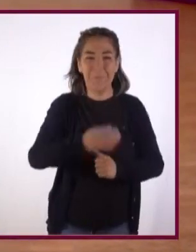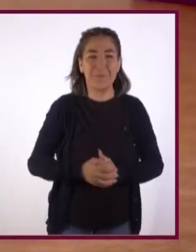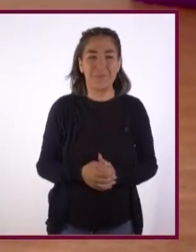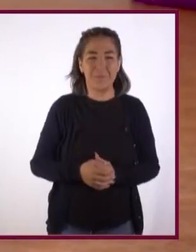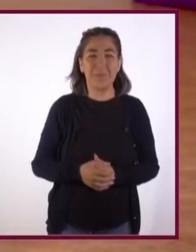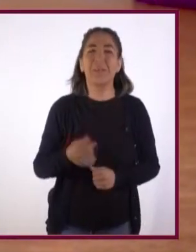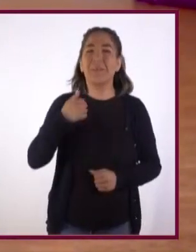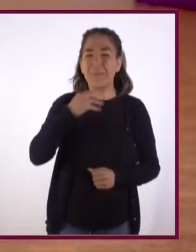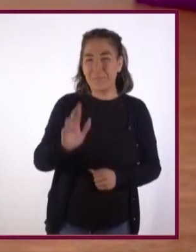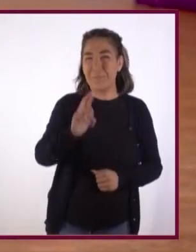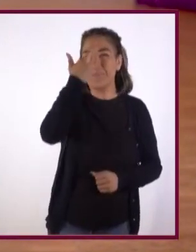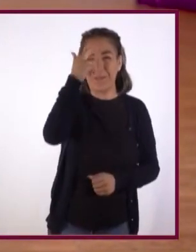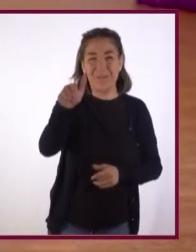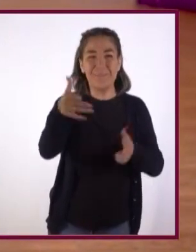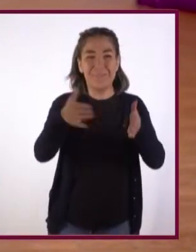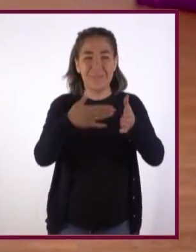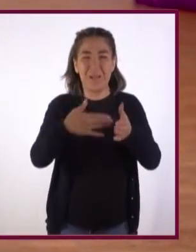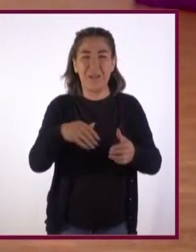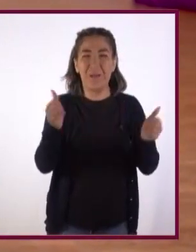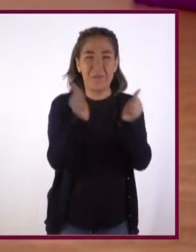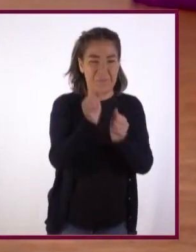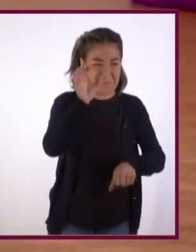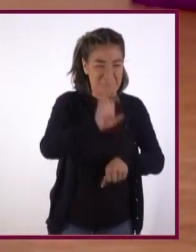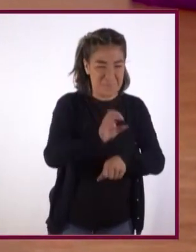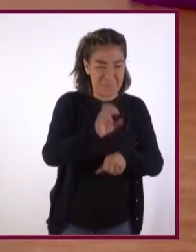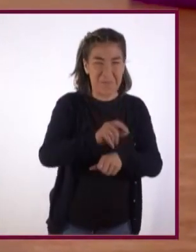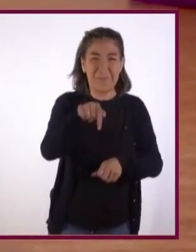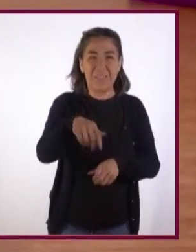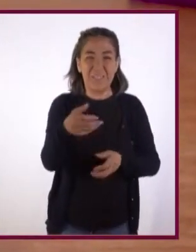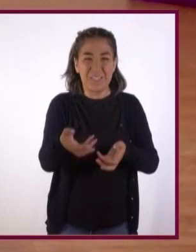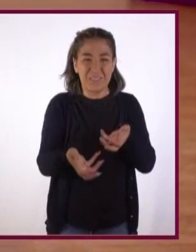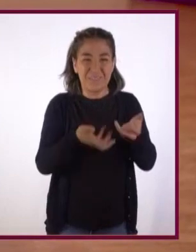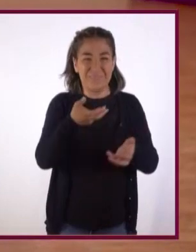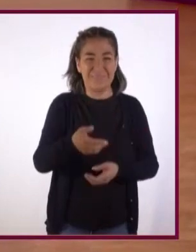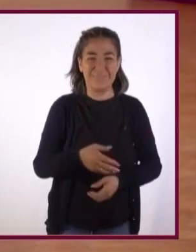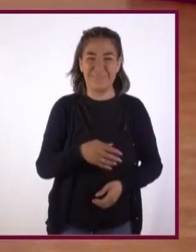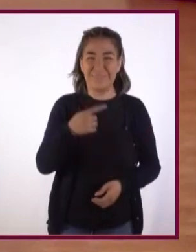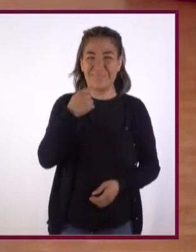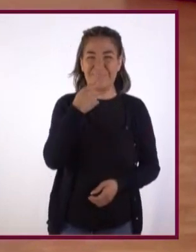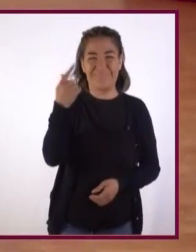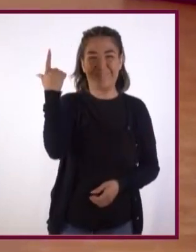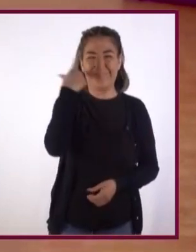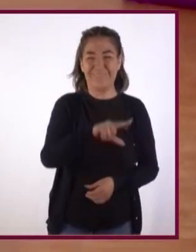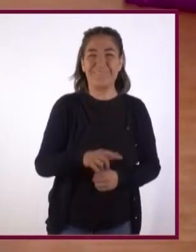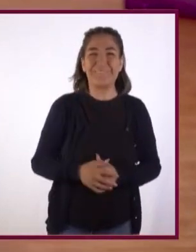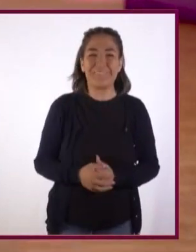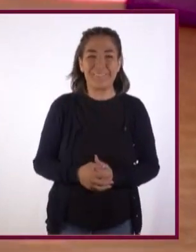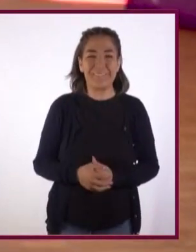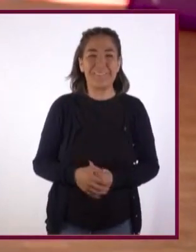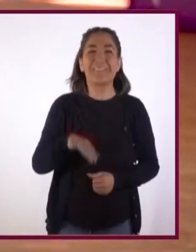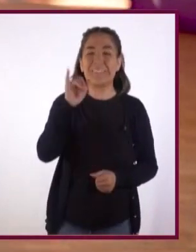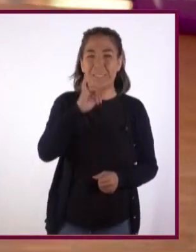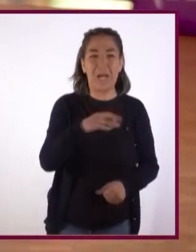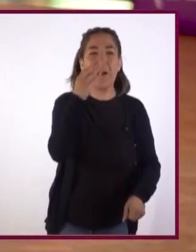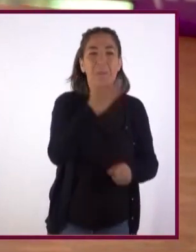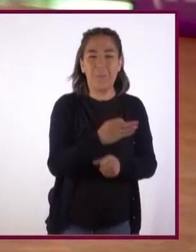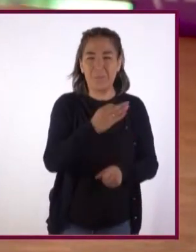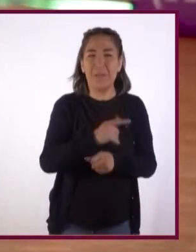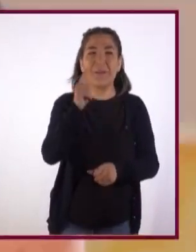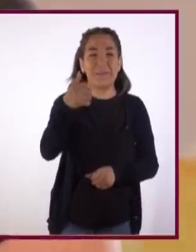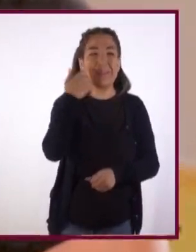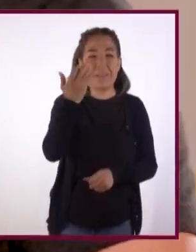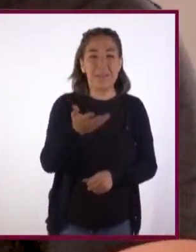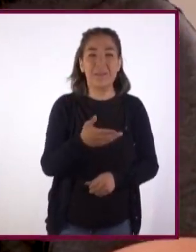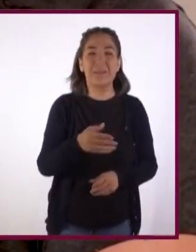alimentos. Todavía me acuerdo cuando cocinamos un huevo en nitrógeno líquido. No sabía tan rico. ¿Te parece que